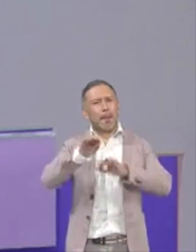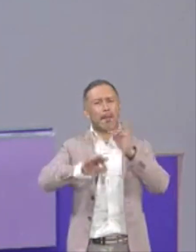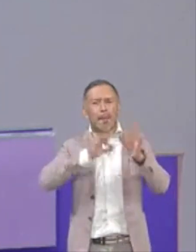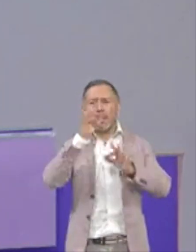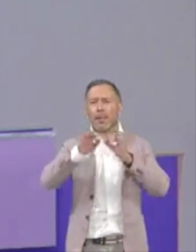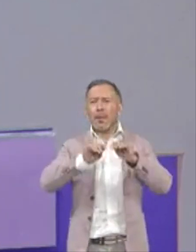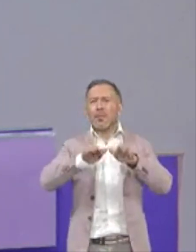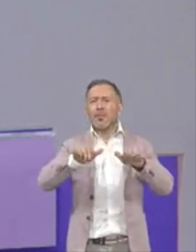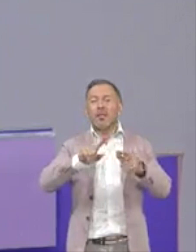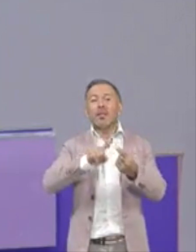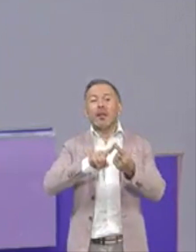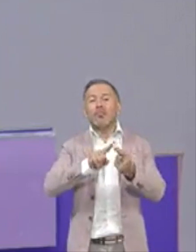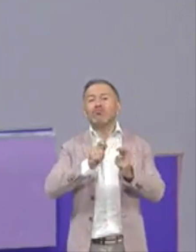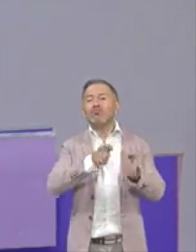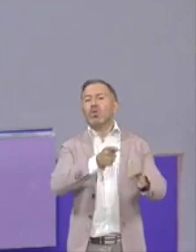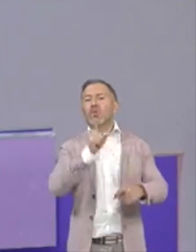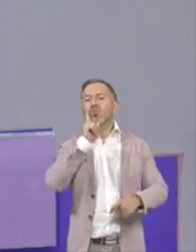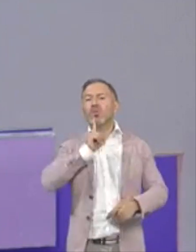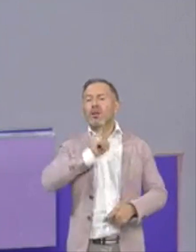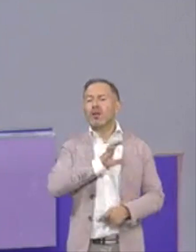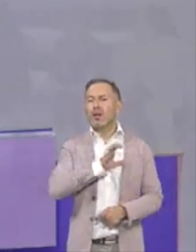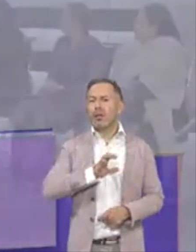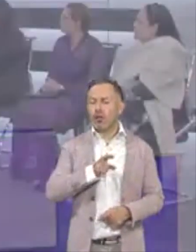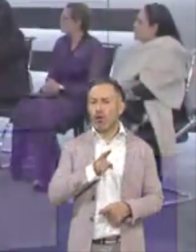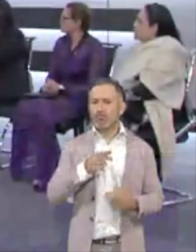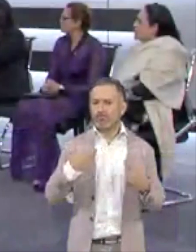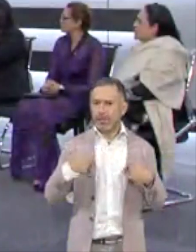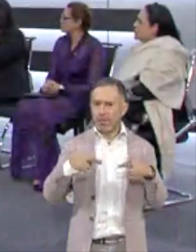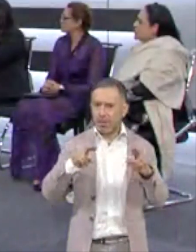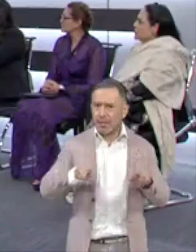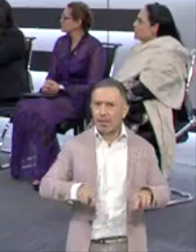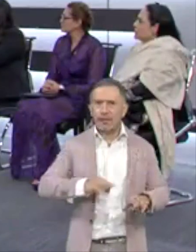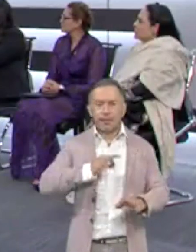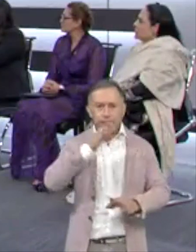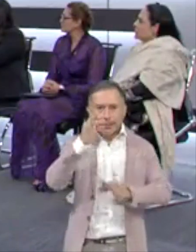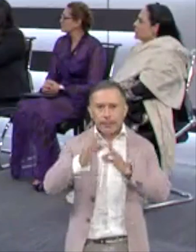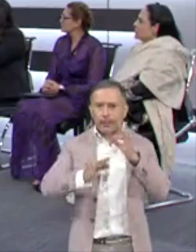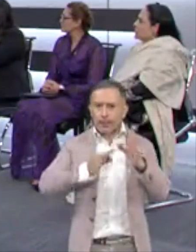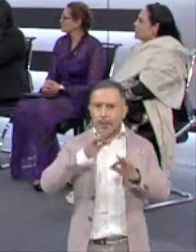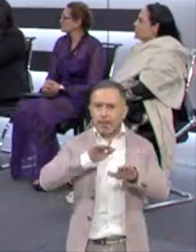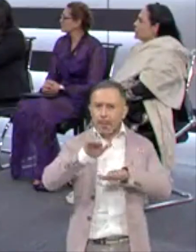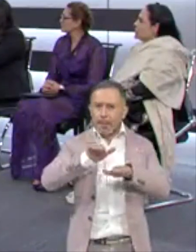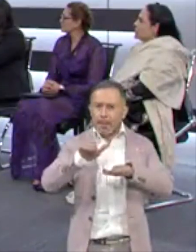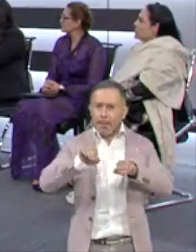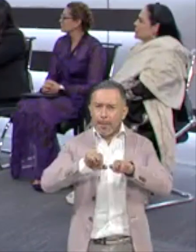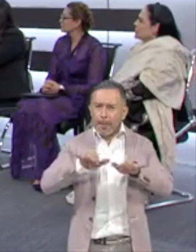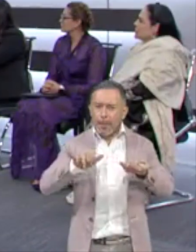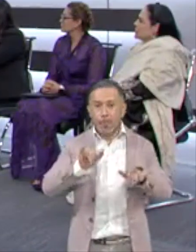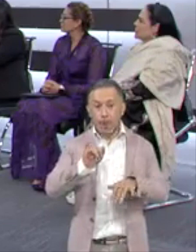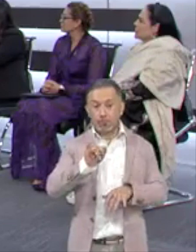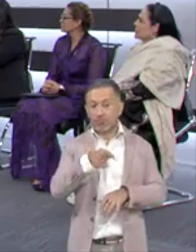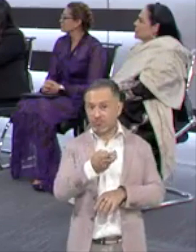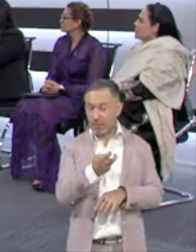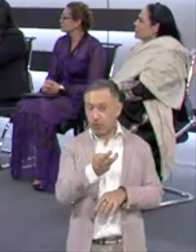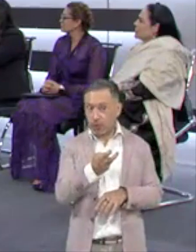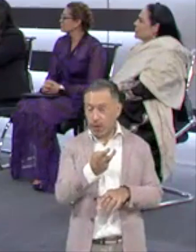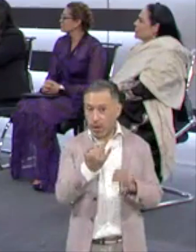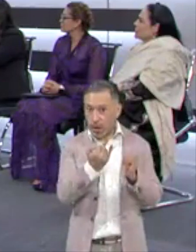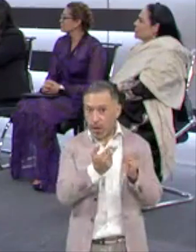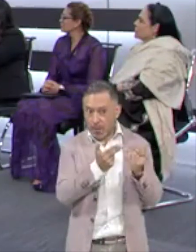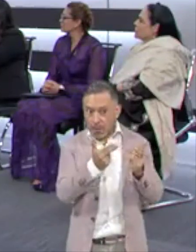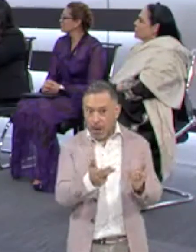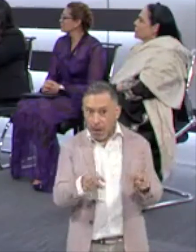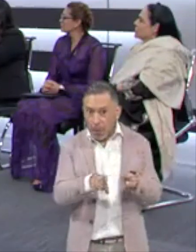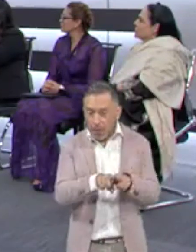de mujeres eso creo que sí marca una diferencia de entrada porque son mujeres que no solamente vienen